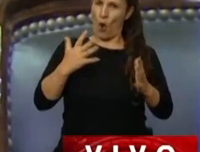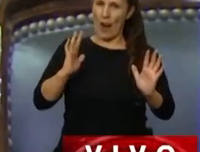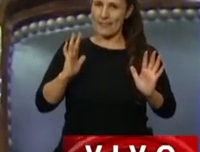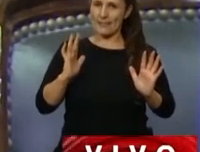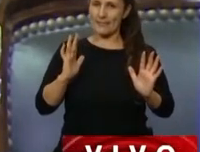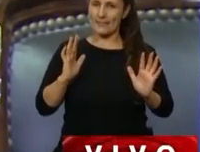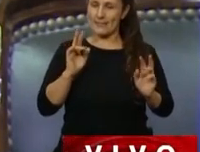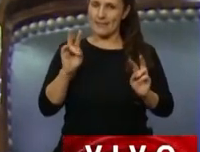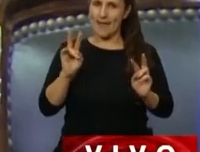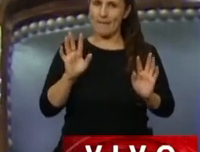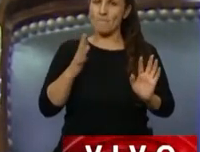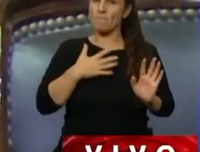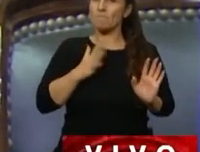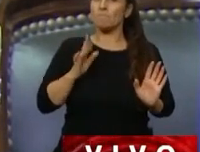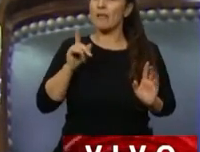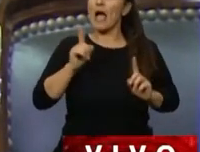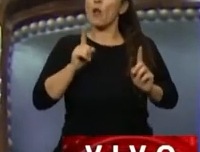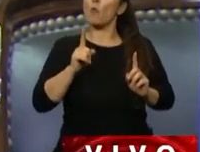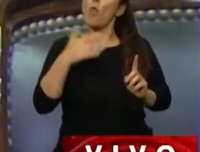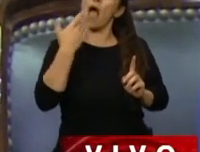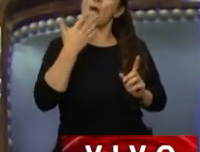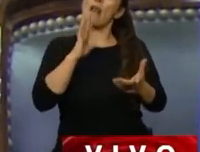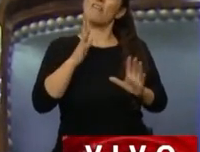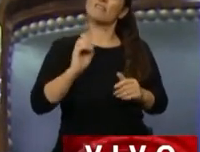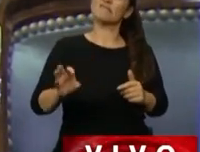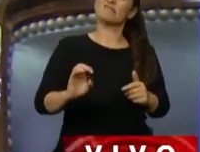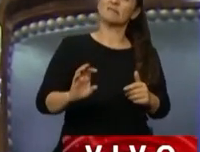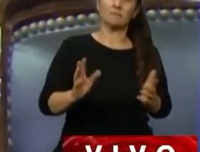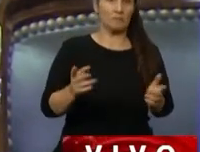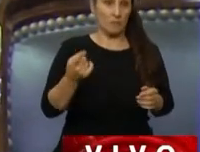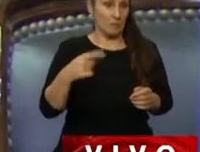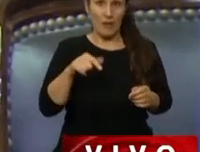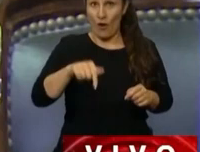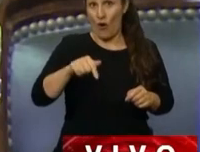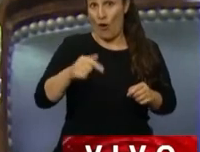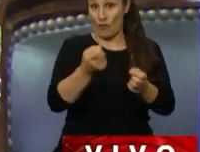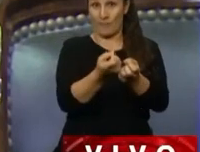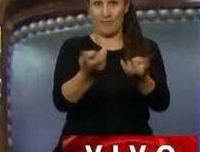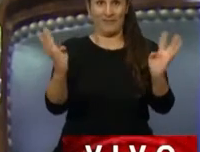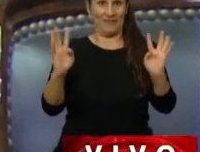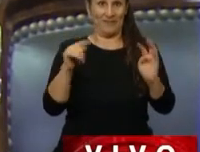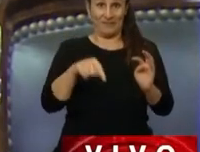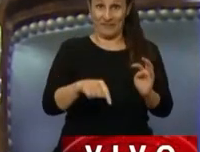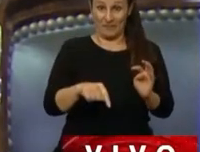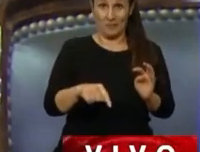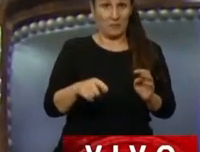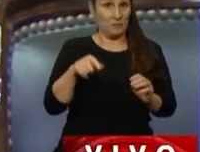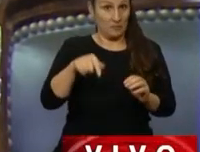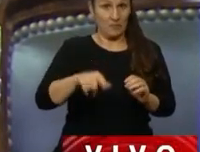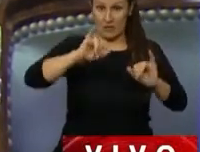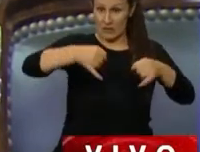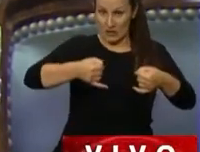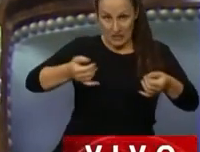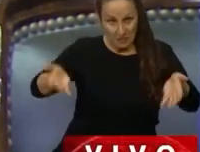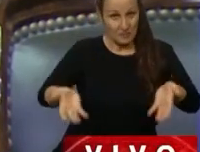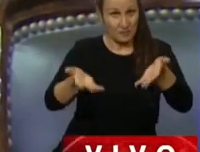Si bien se dijo acá y se habló de manera peyorativa, esta mayoría circunstancial, hoy quiero decirle, les abrió el Congreso